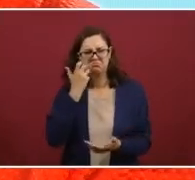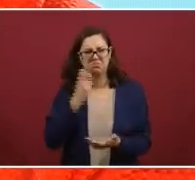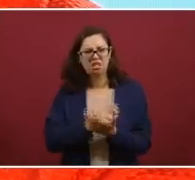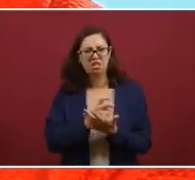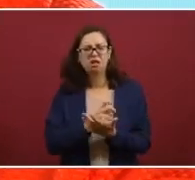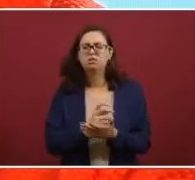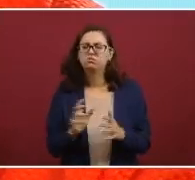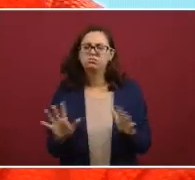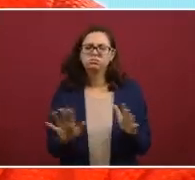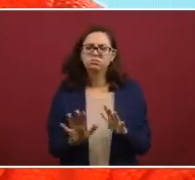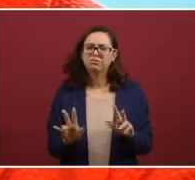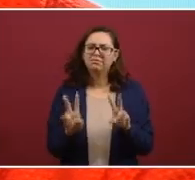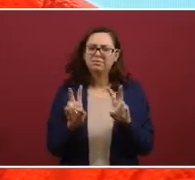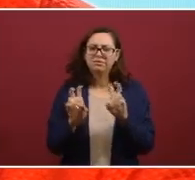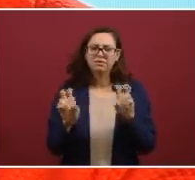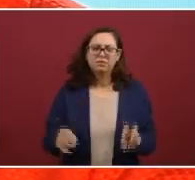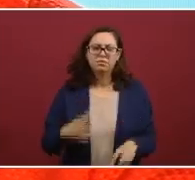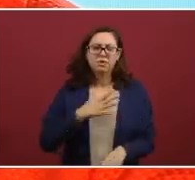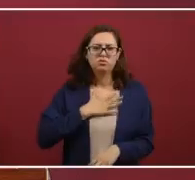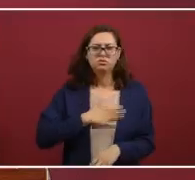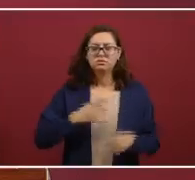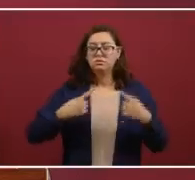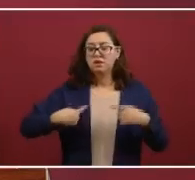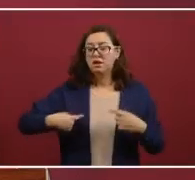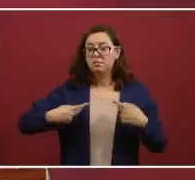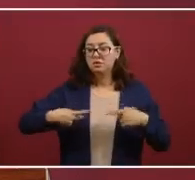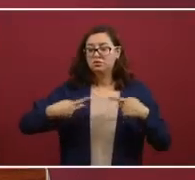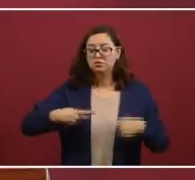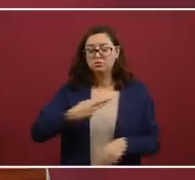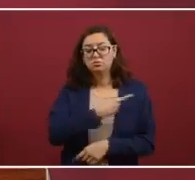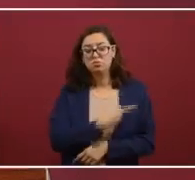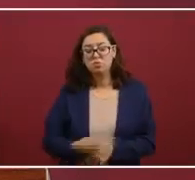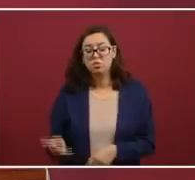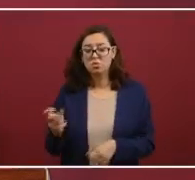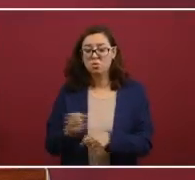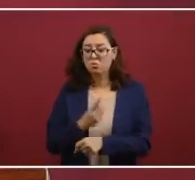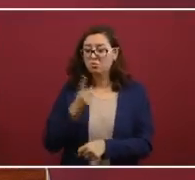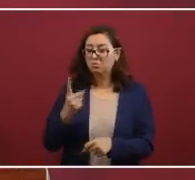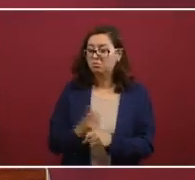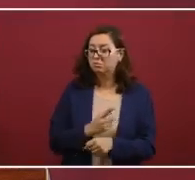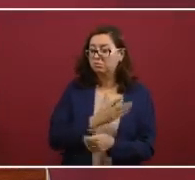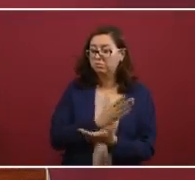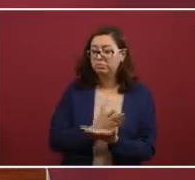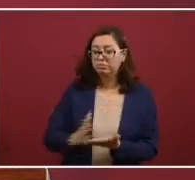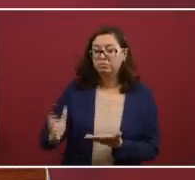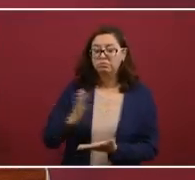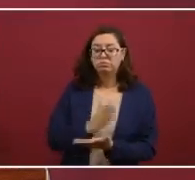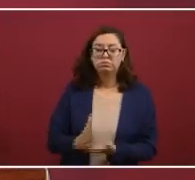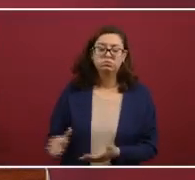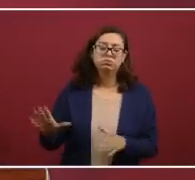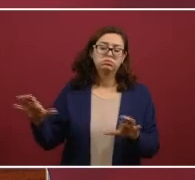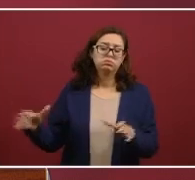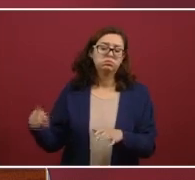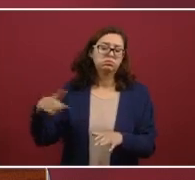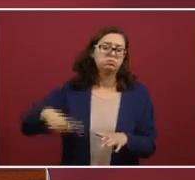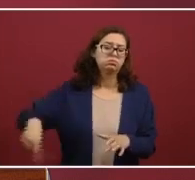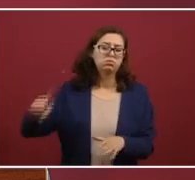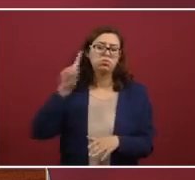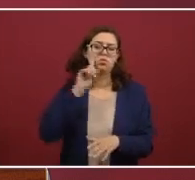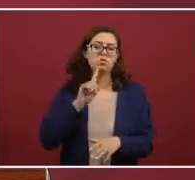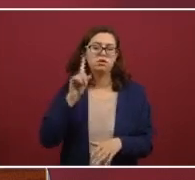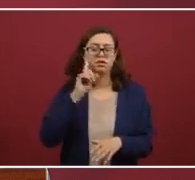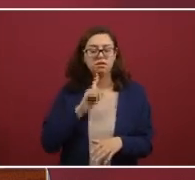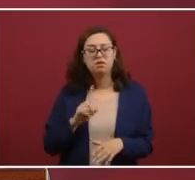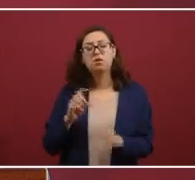las personas más pobres y con menos oportunidades en México son mujeres, mujeres indígenas.